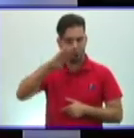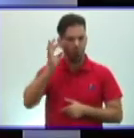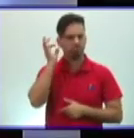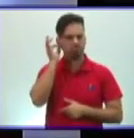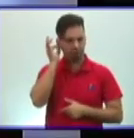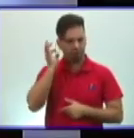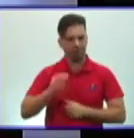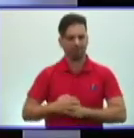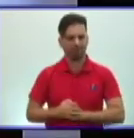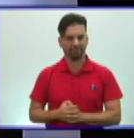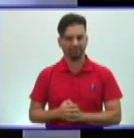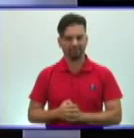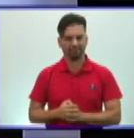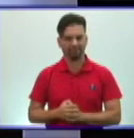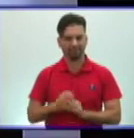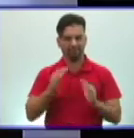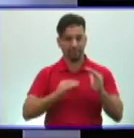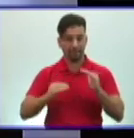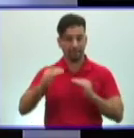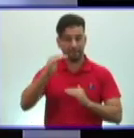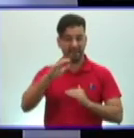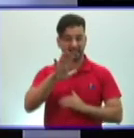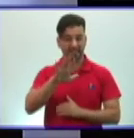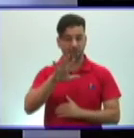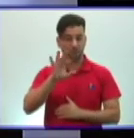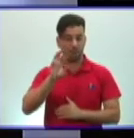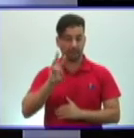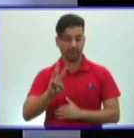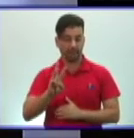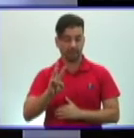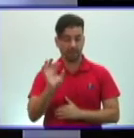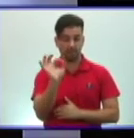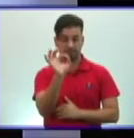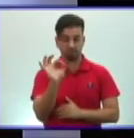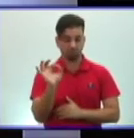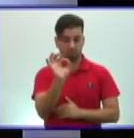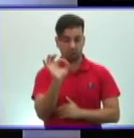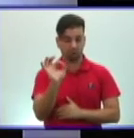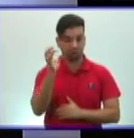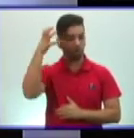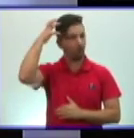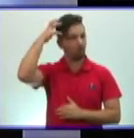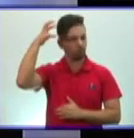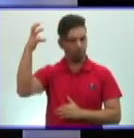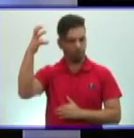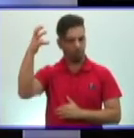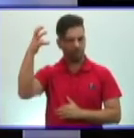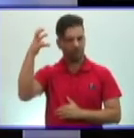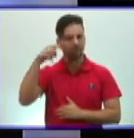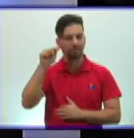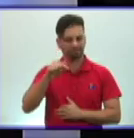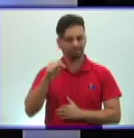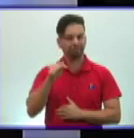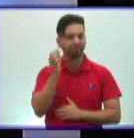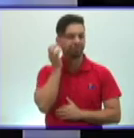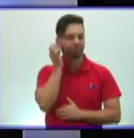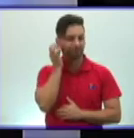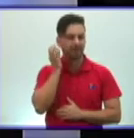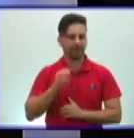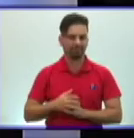53.22%, más del 53% de quienes nos gobiernan son en este caso féminas. ¿Y cómo ha